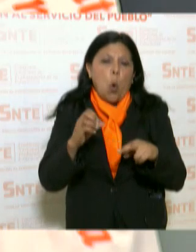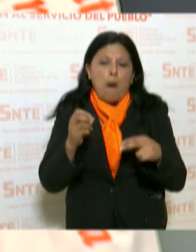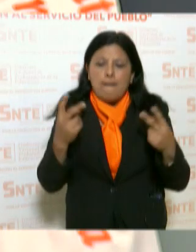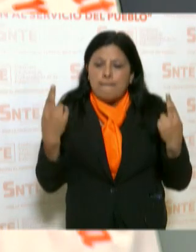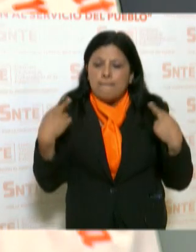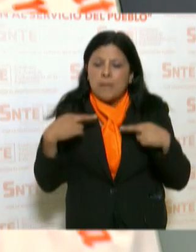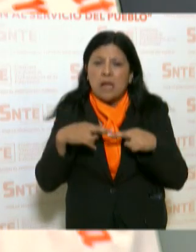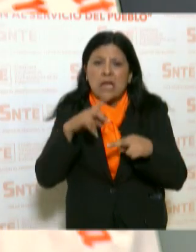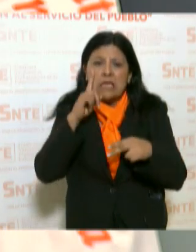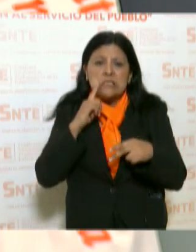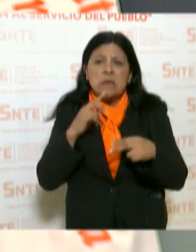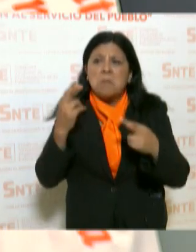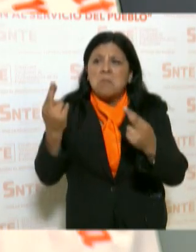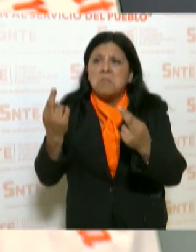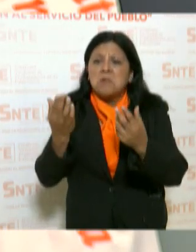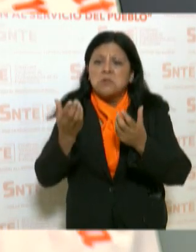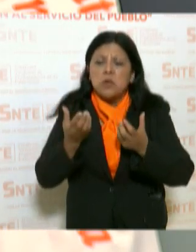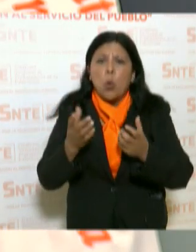cuando se jubile